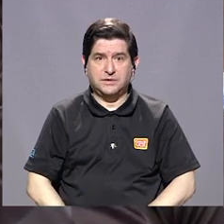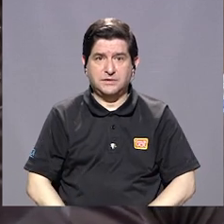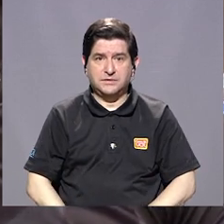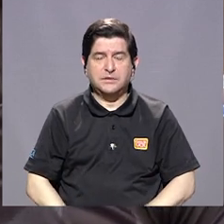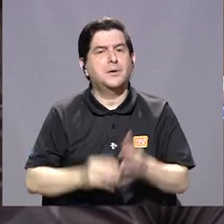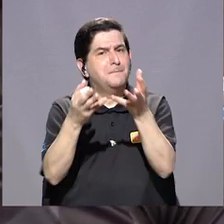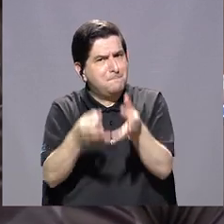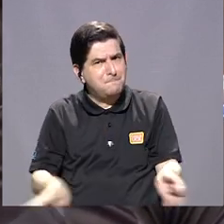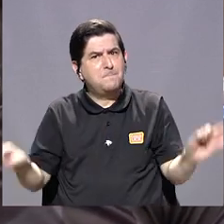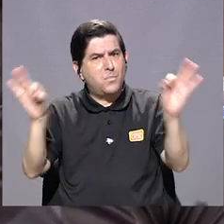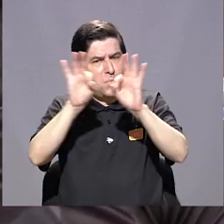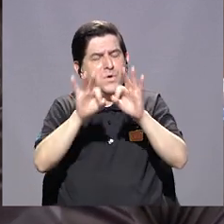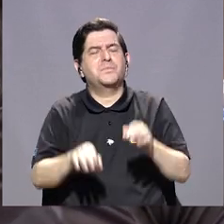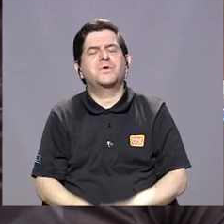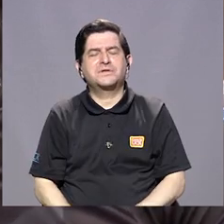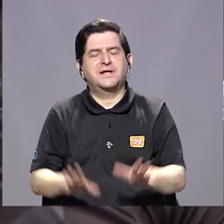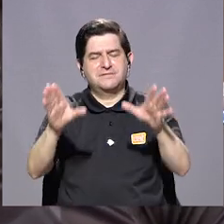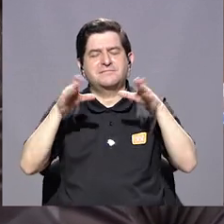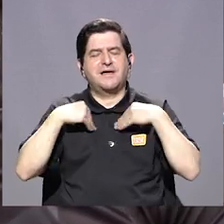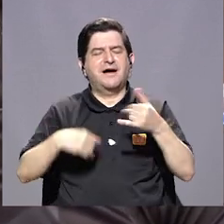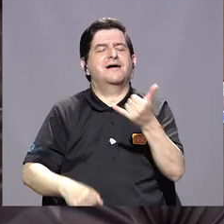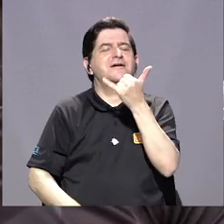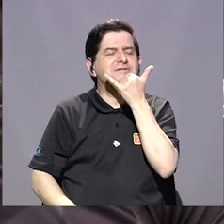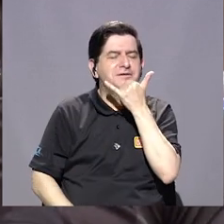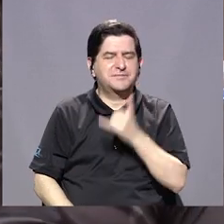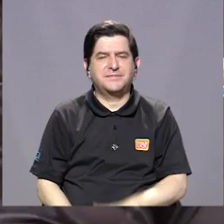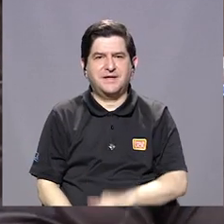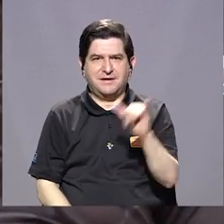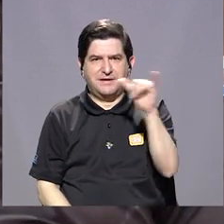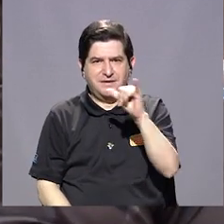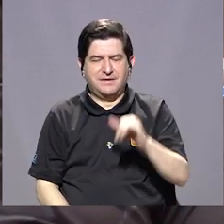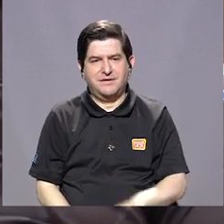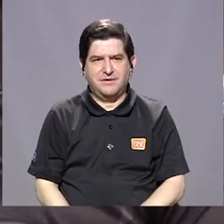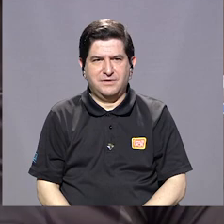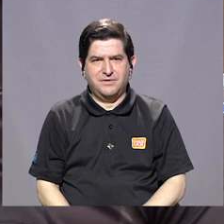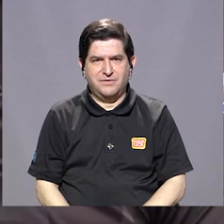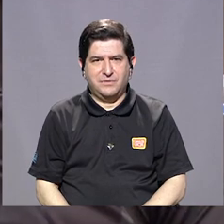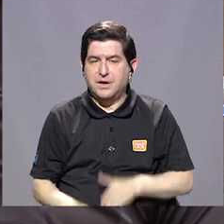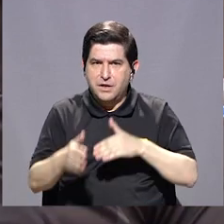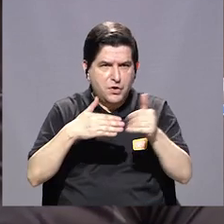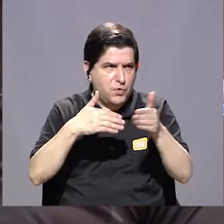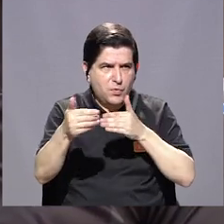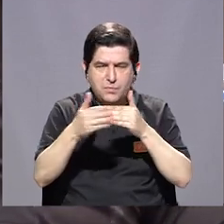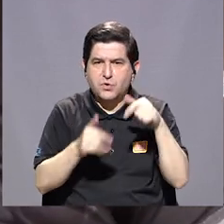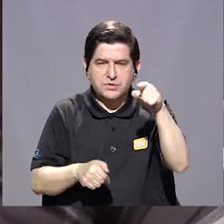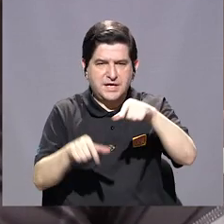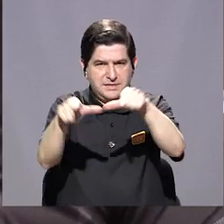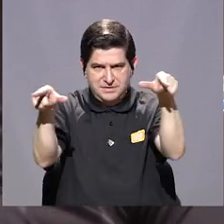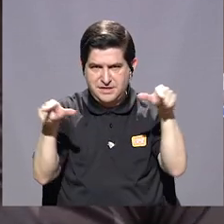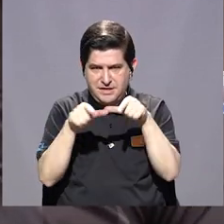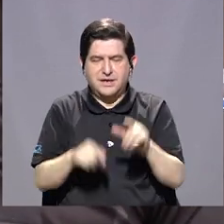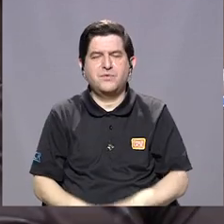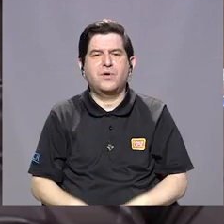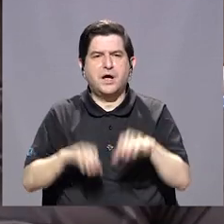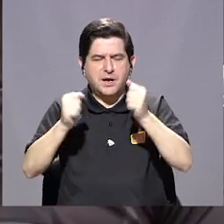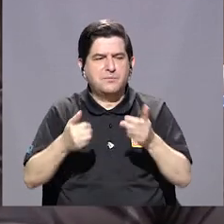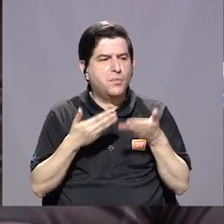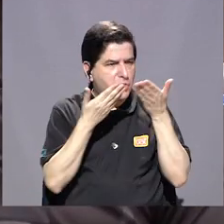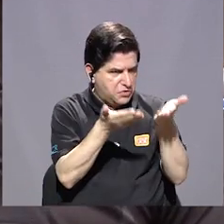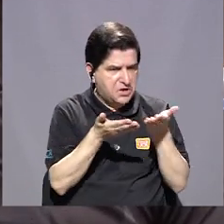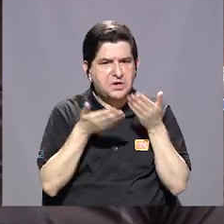Es importante reconocer los errores y es importante reconocer que a pesar de que estuve ahí para proveer,